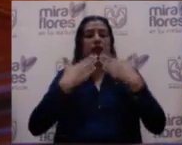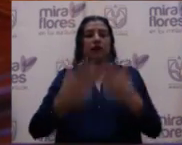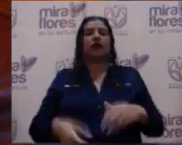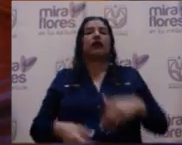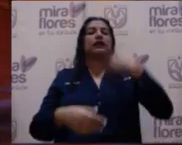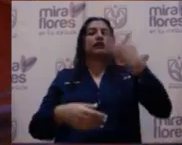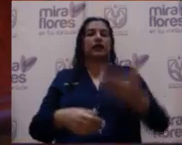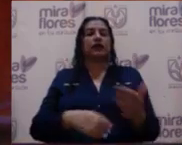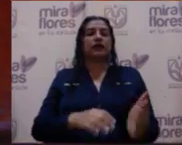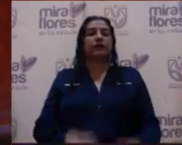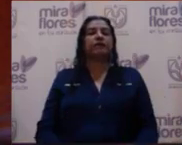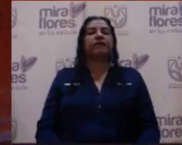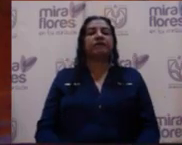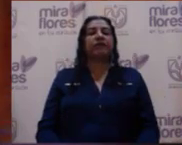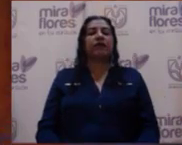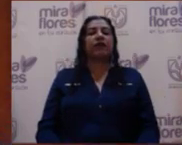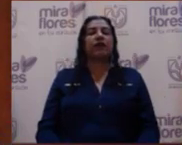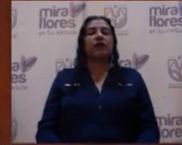Vamos al siguiente punto.